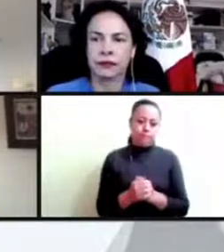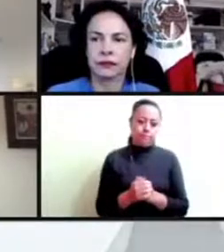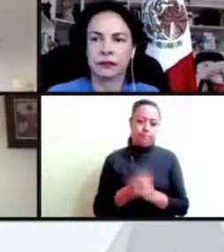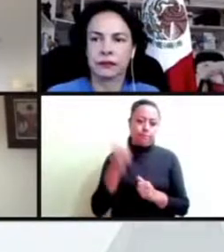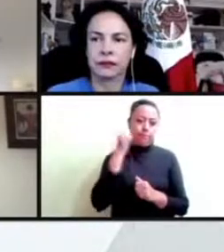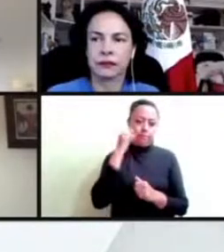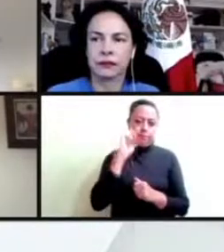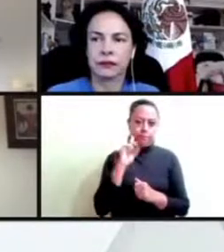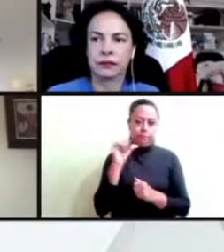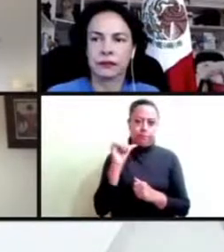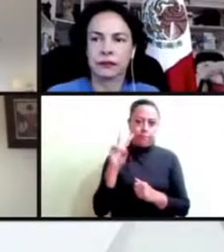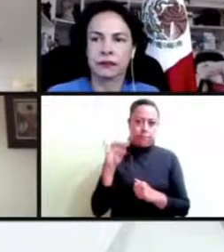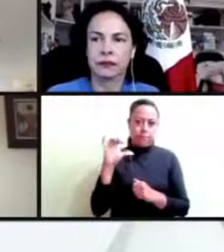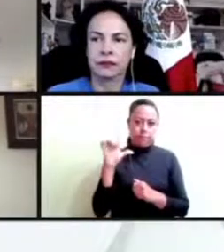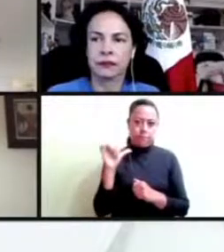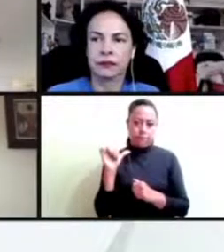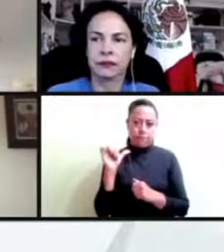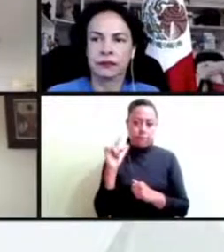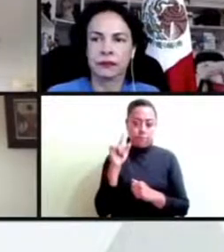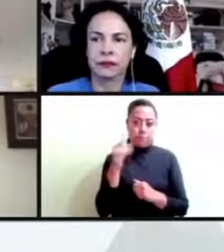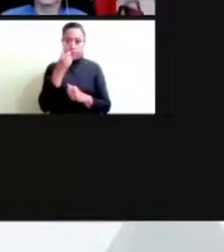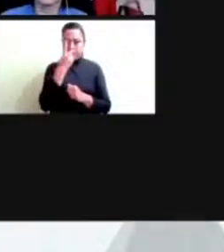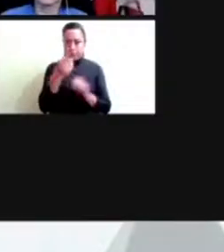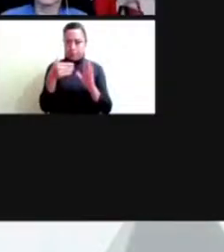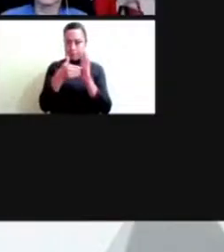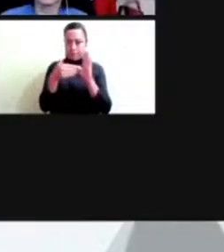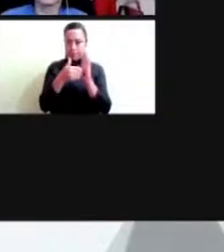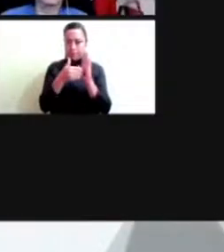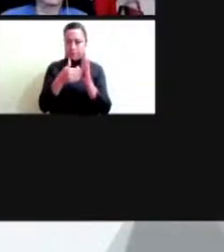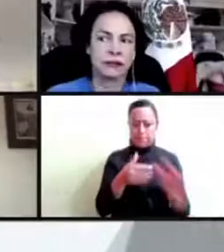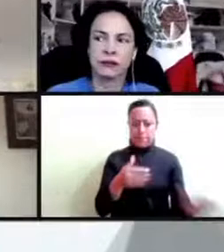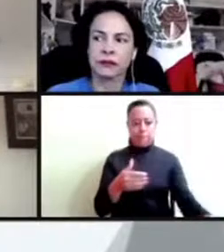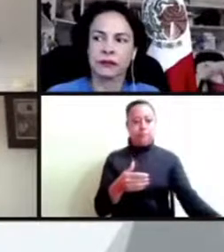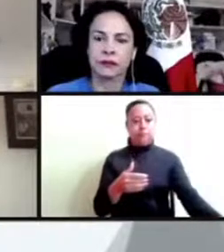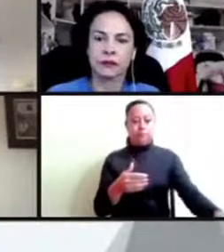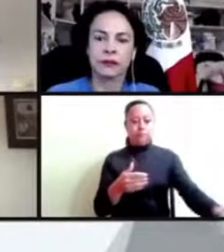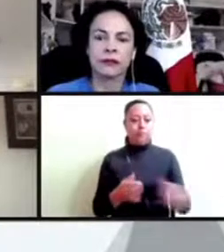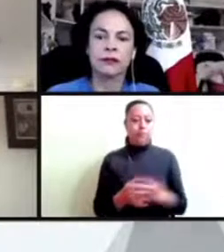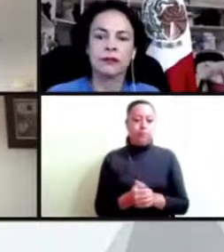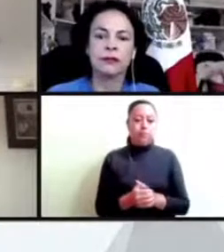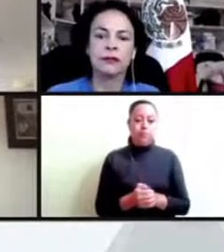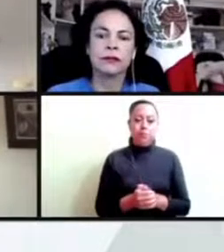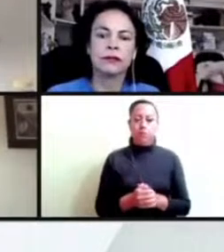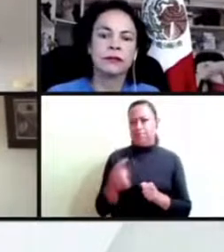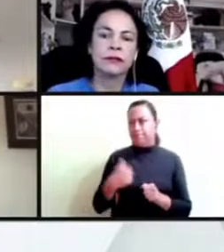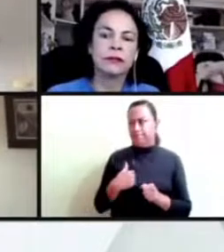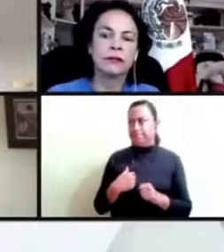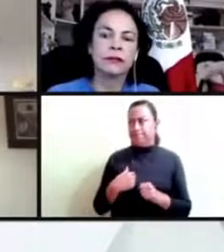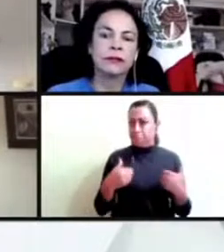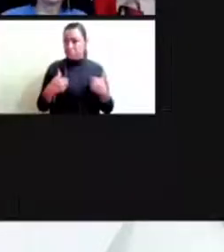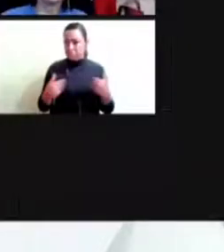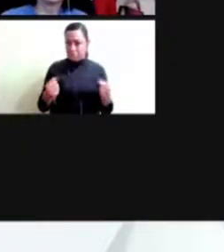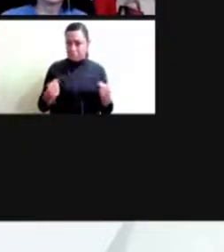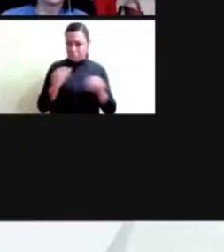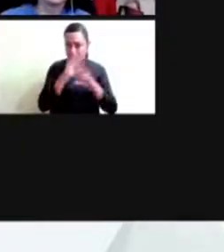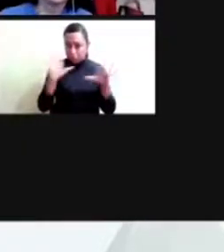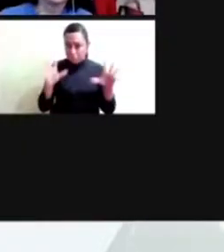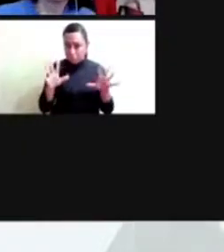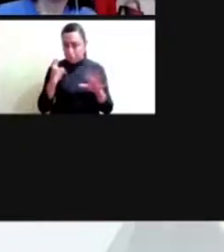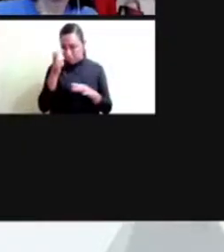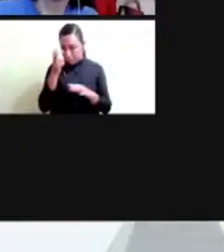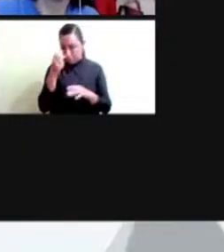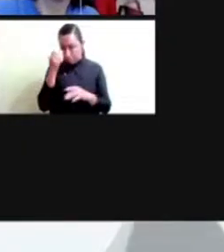Ávila había señalado con claridad, a mí no me quedaba muy claro en ese entonces, pero sí